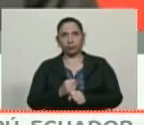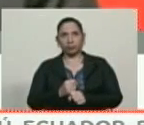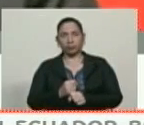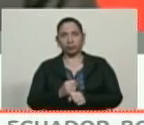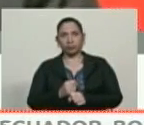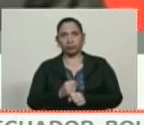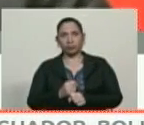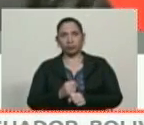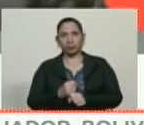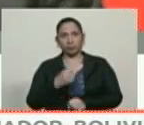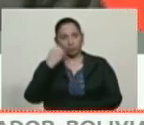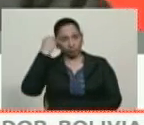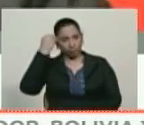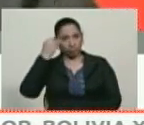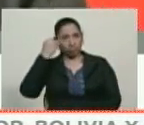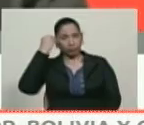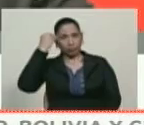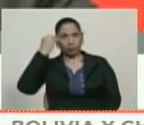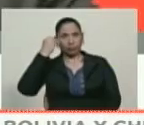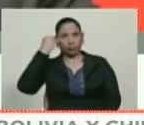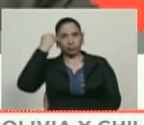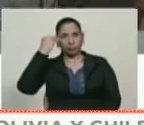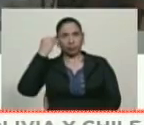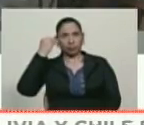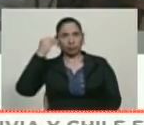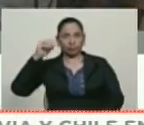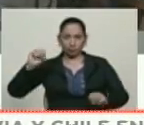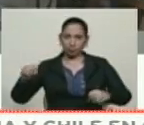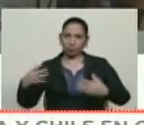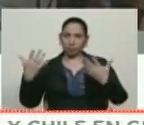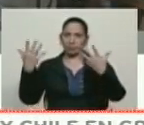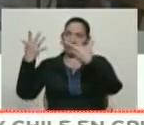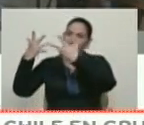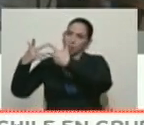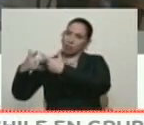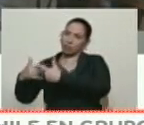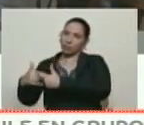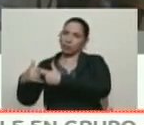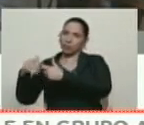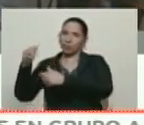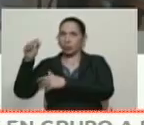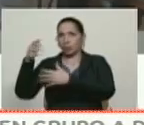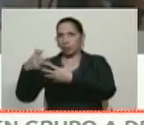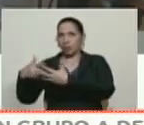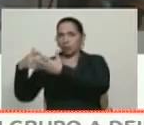sentido común triunfe en la administración estadounidense.